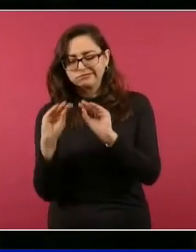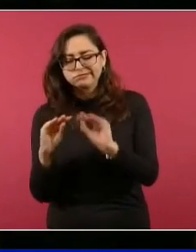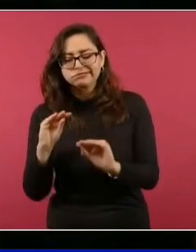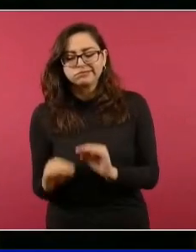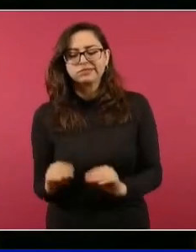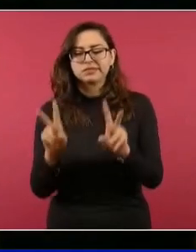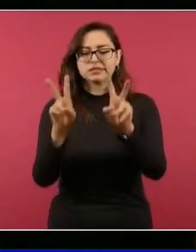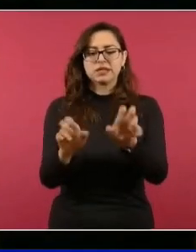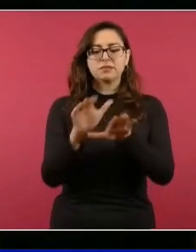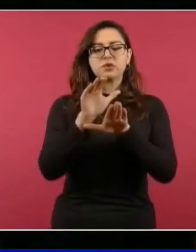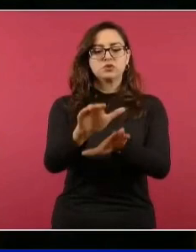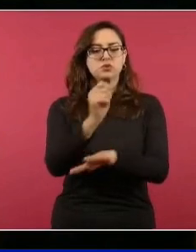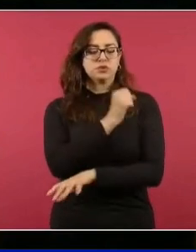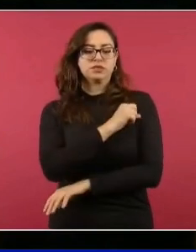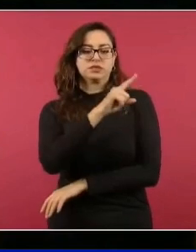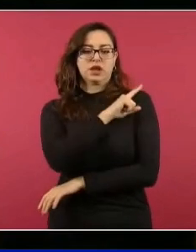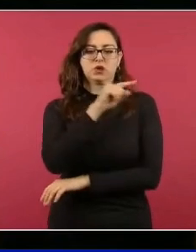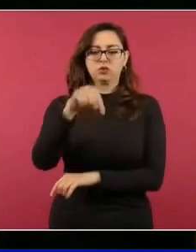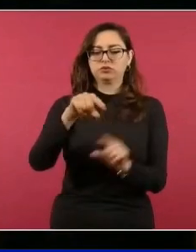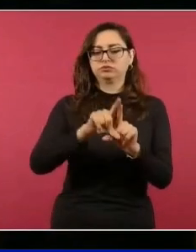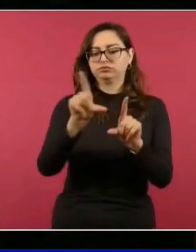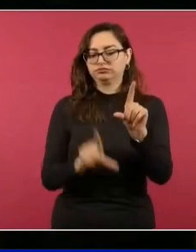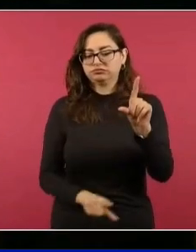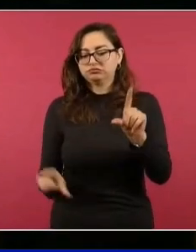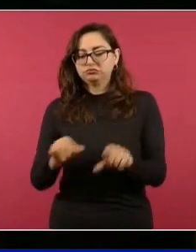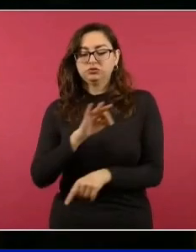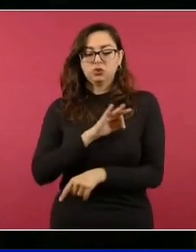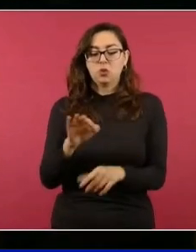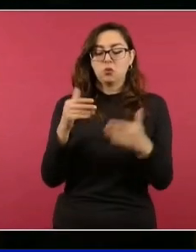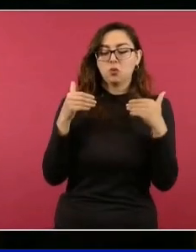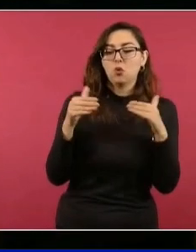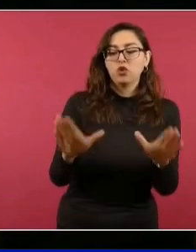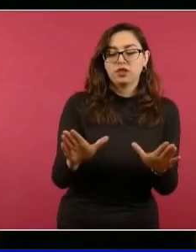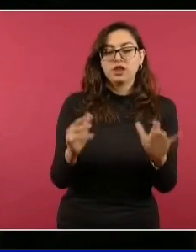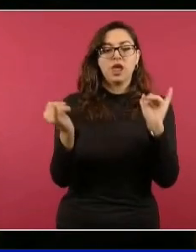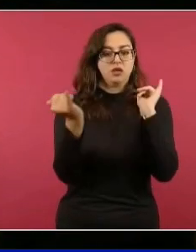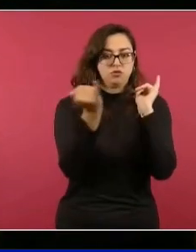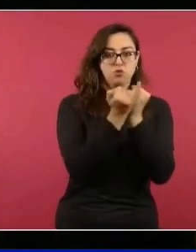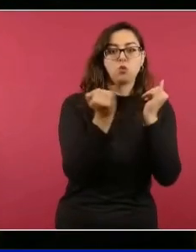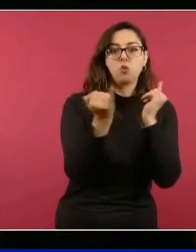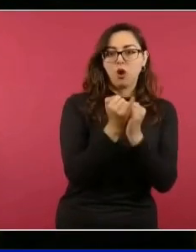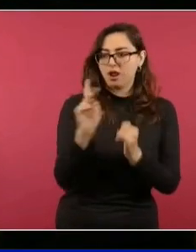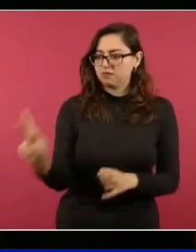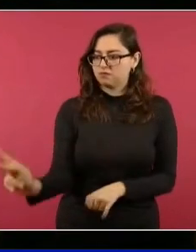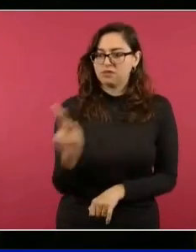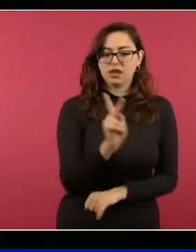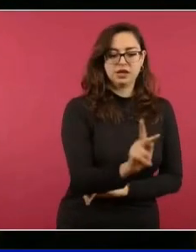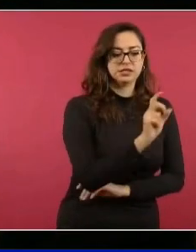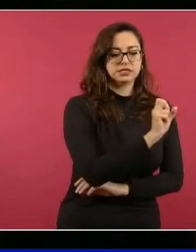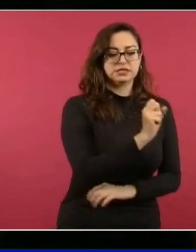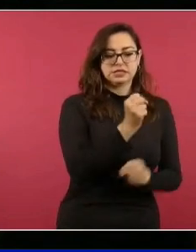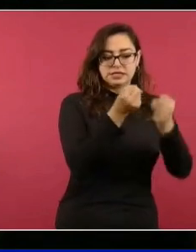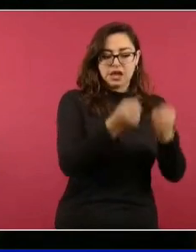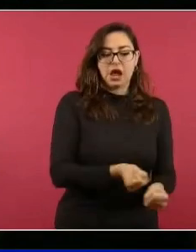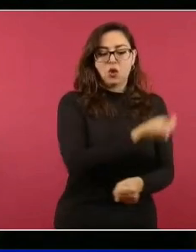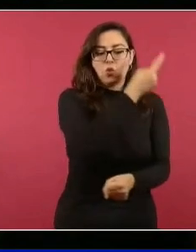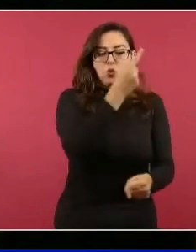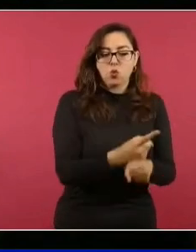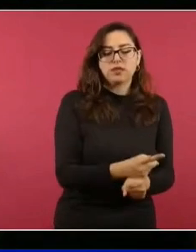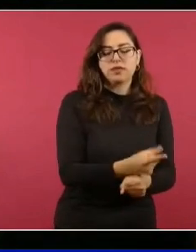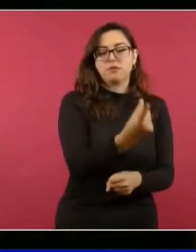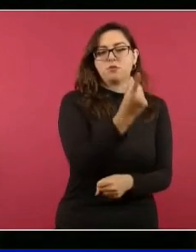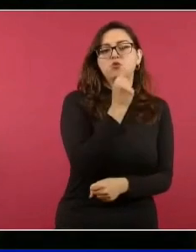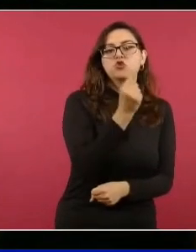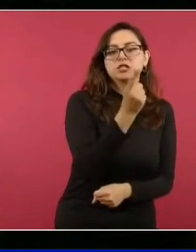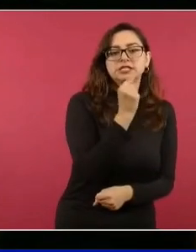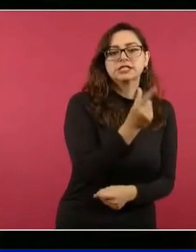la salud en México puede ser un equivalente a cómo se podría atender esta necesidad de